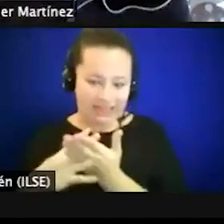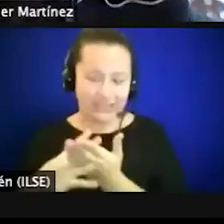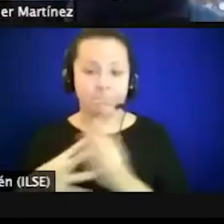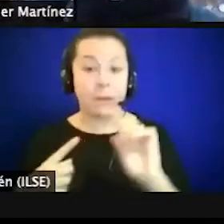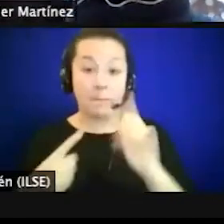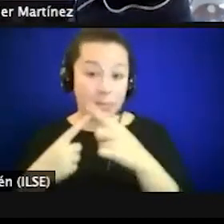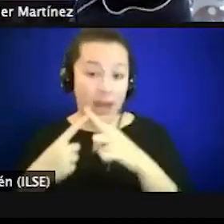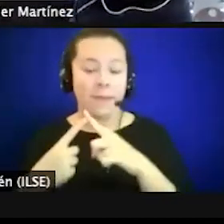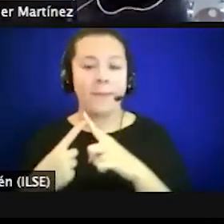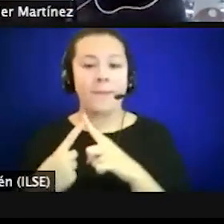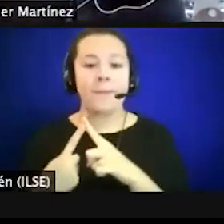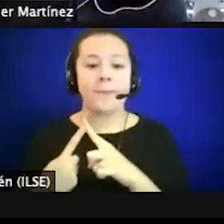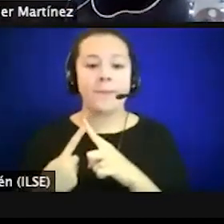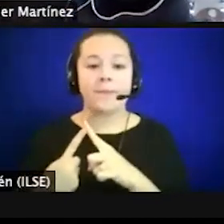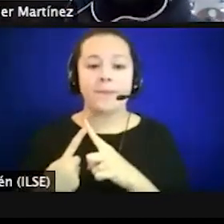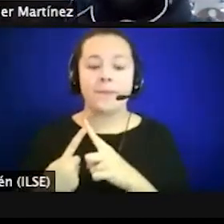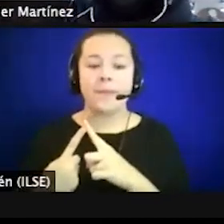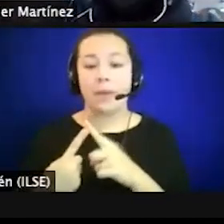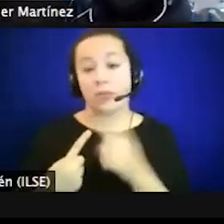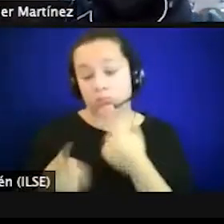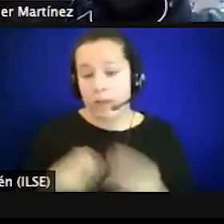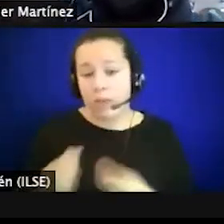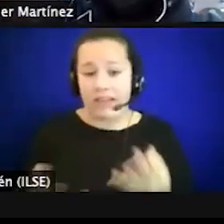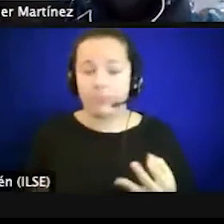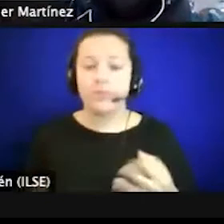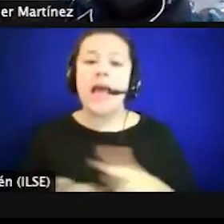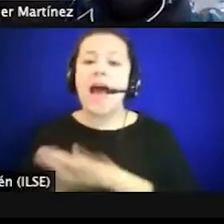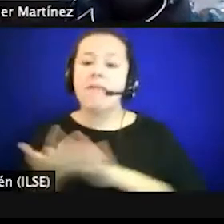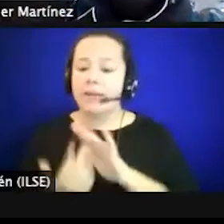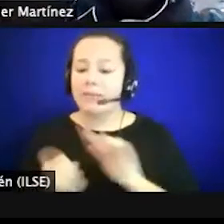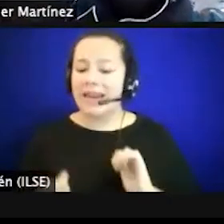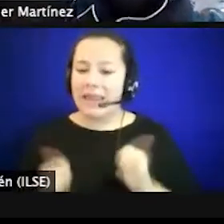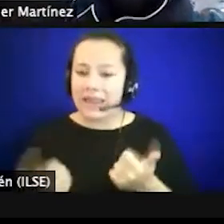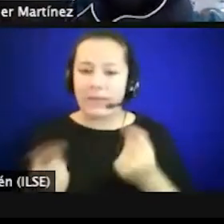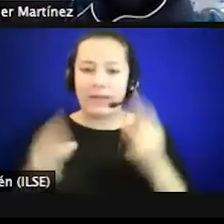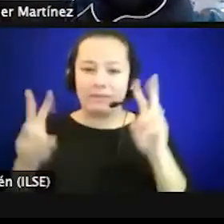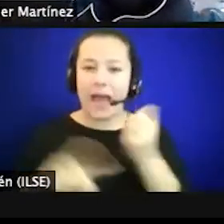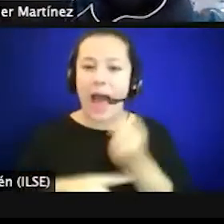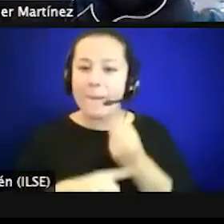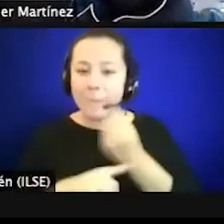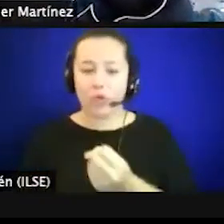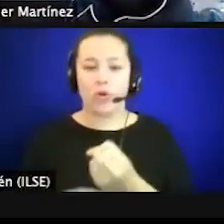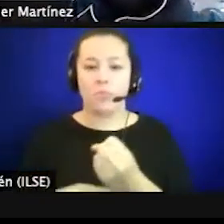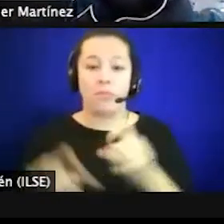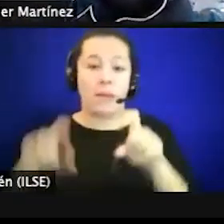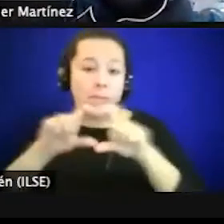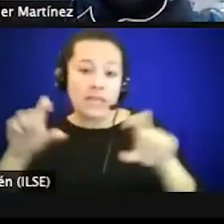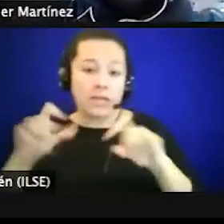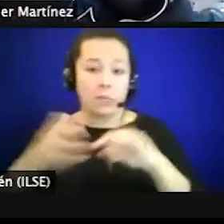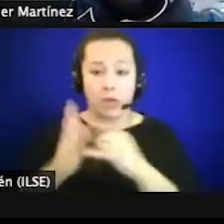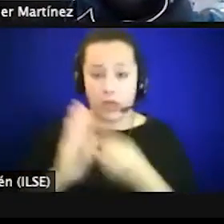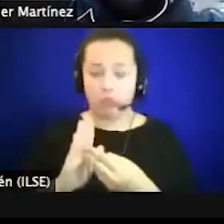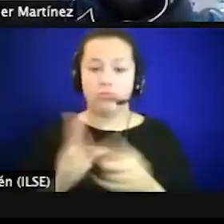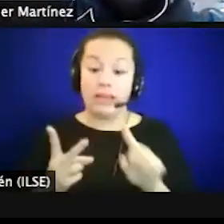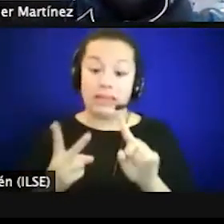hacer es hablar de iniciativas de apoyo a empresas o proyectos y en la segunda parte